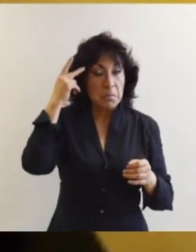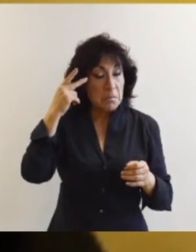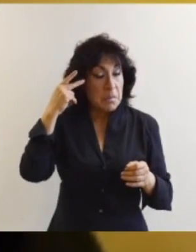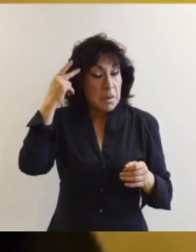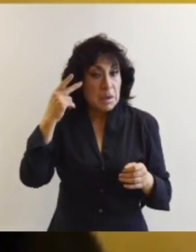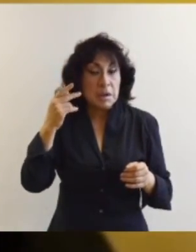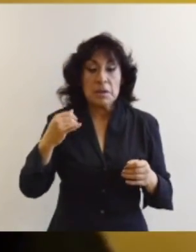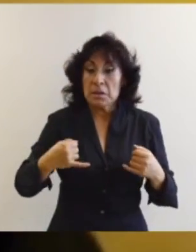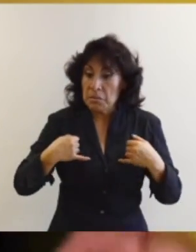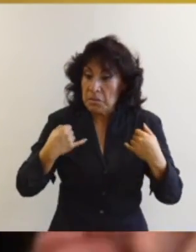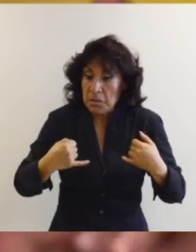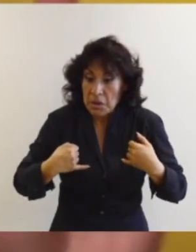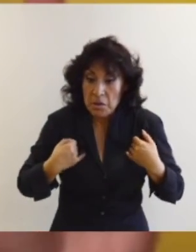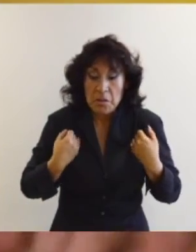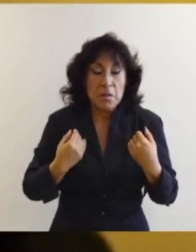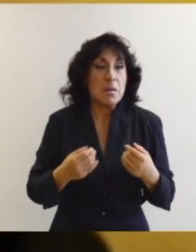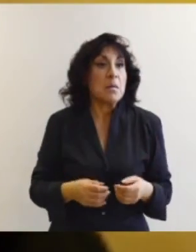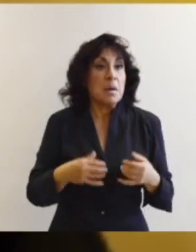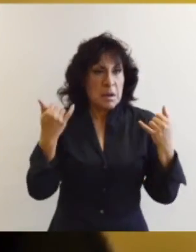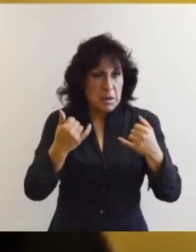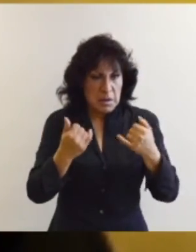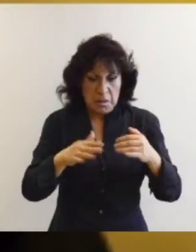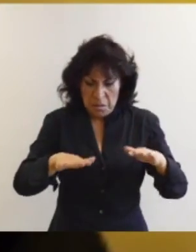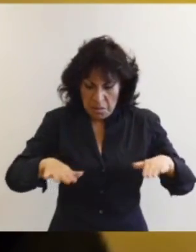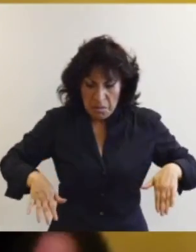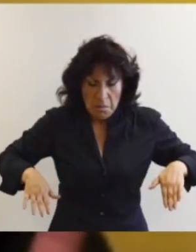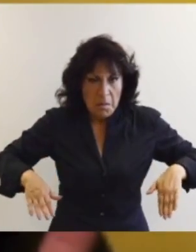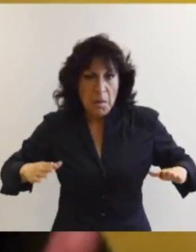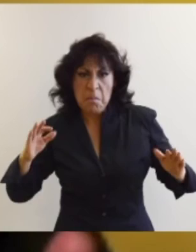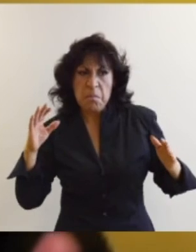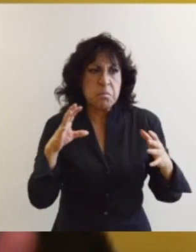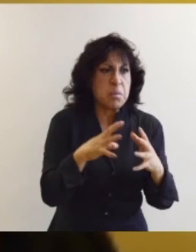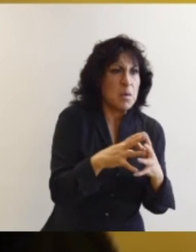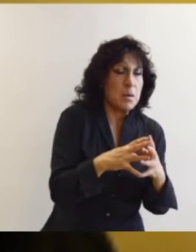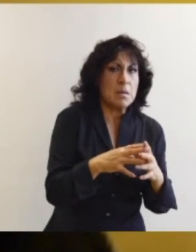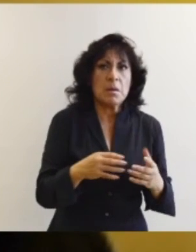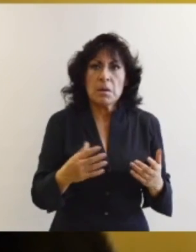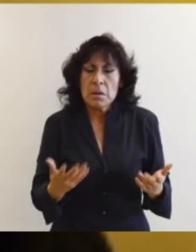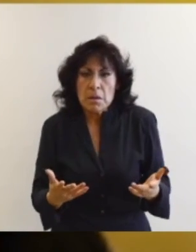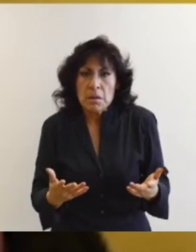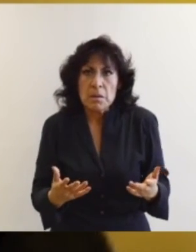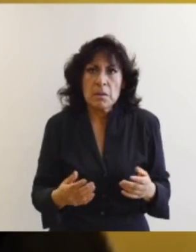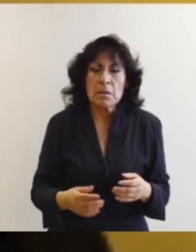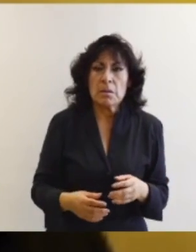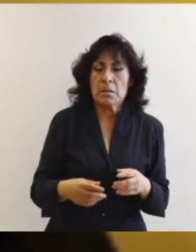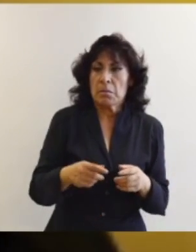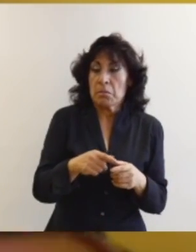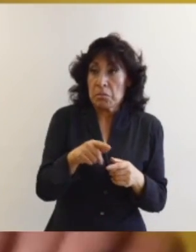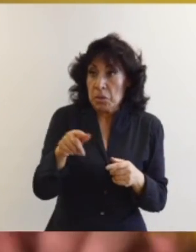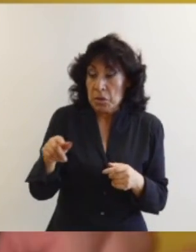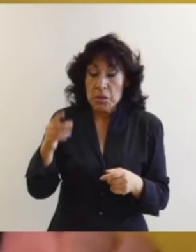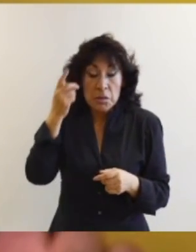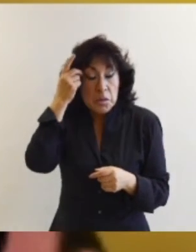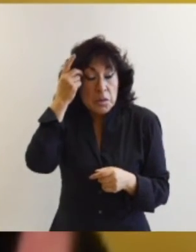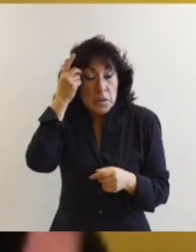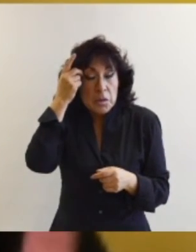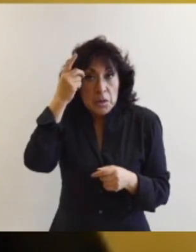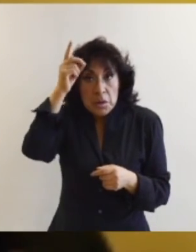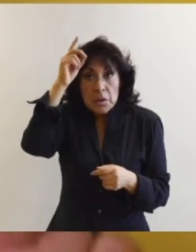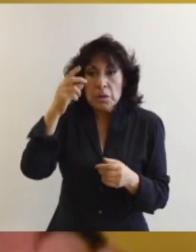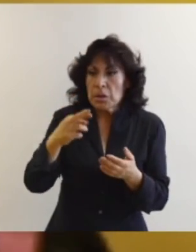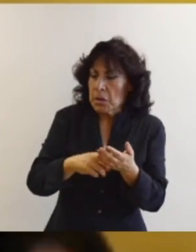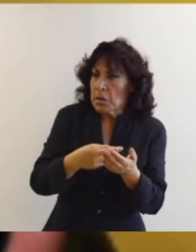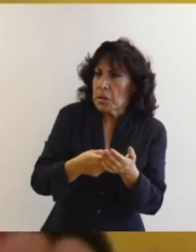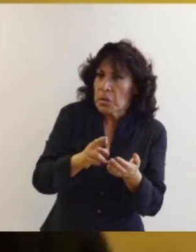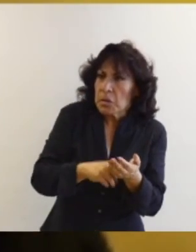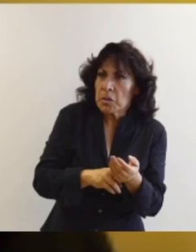por superstición el yugo extranjero, que se enfrenta a los dioses rubios, dueños del rayo